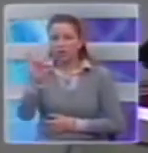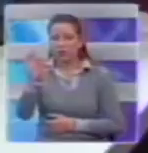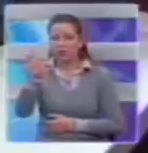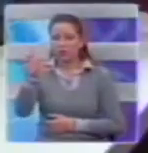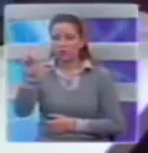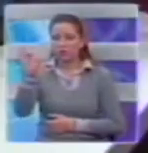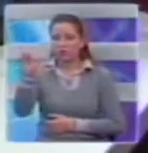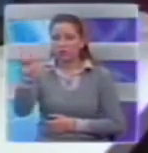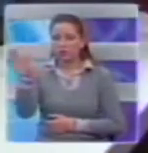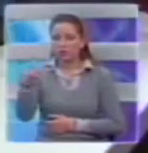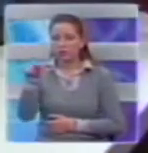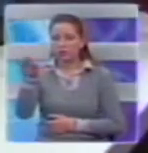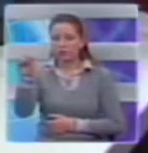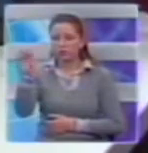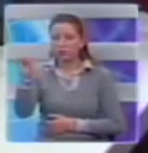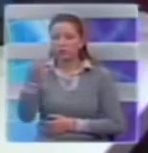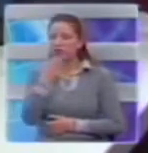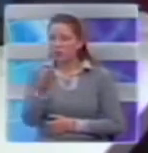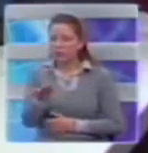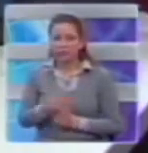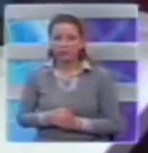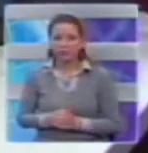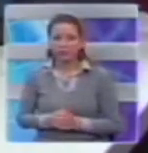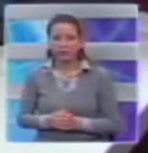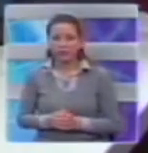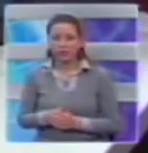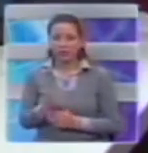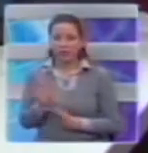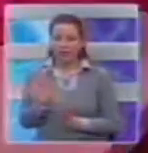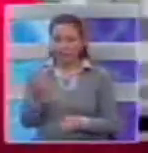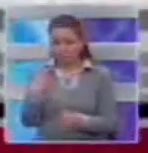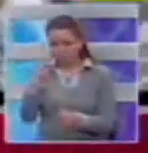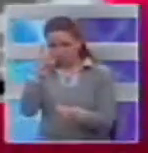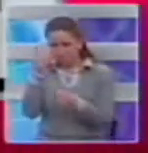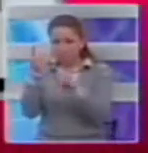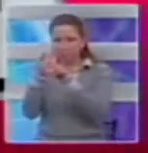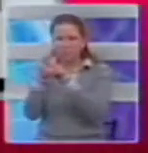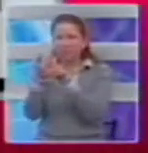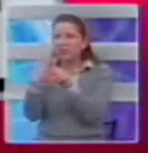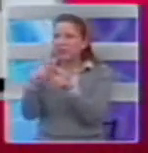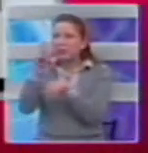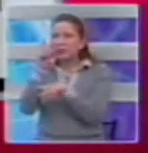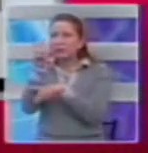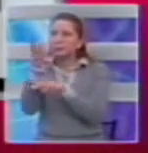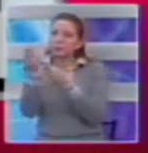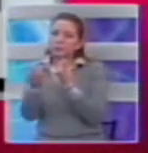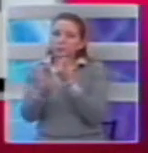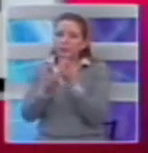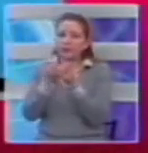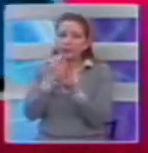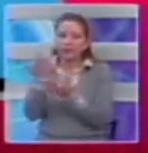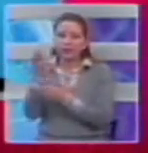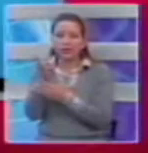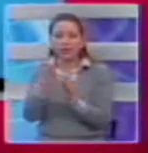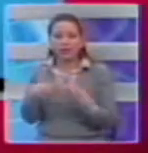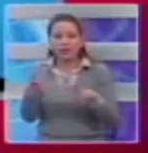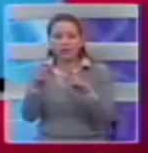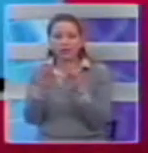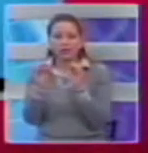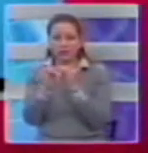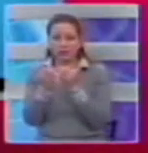Miflota.com? Bueno, te cuento. Miflota.com nace con una visión. Y esta visión es agregar valor